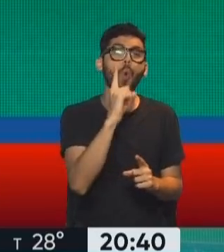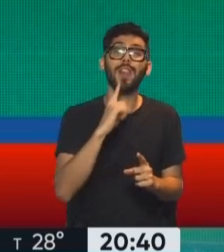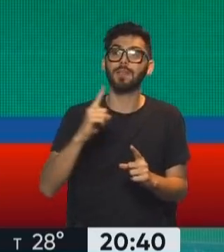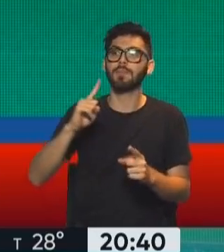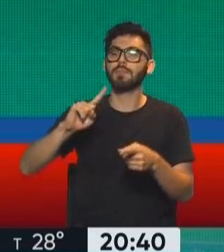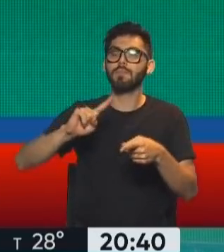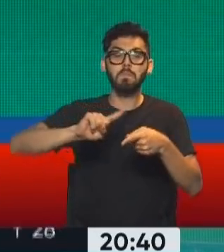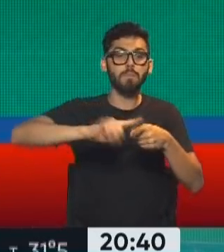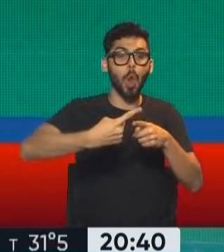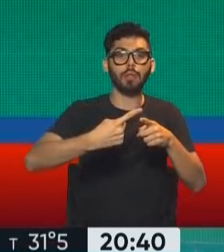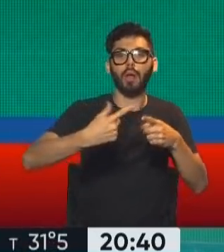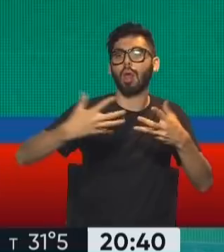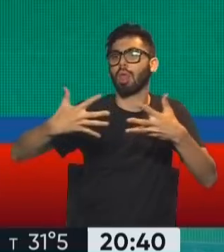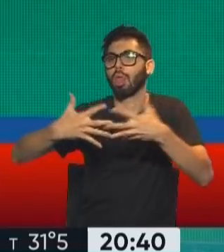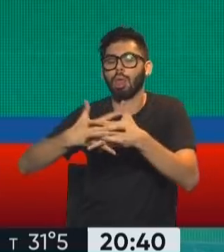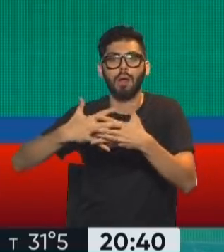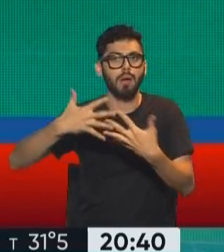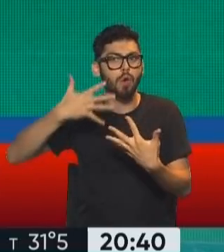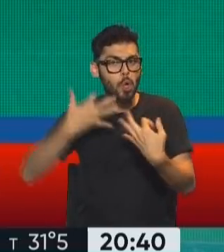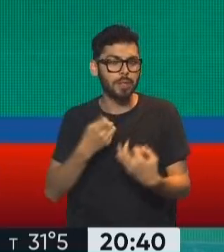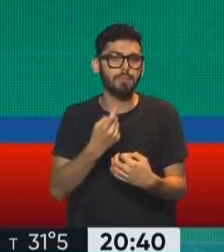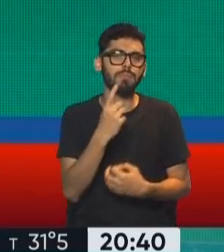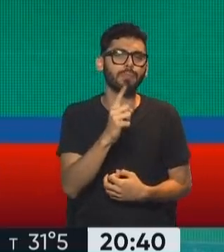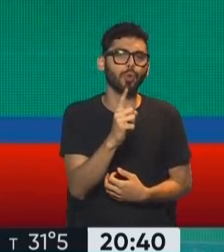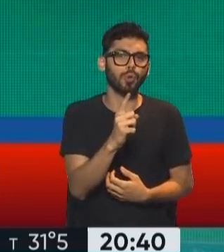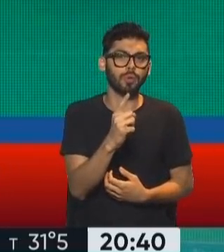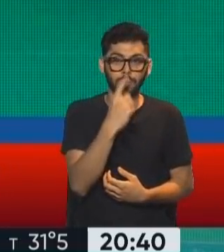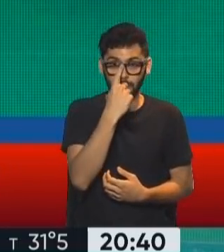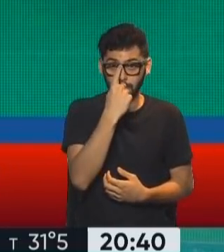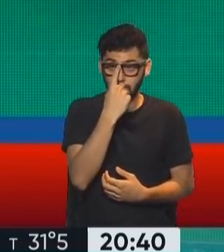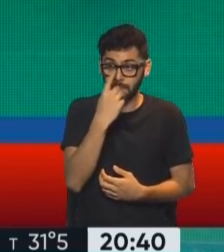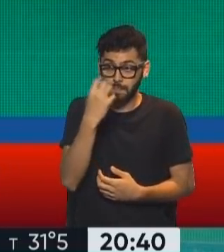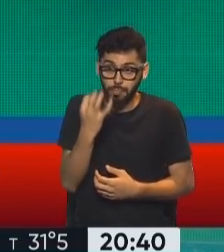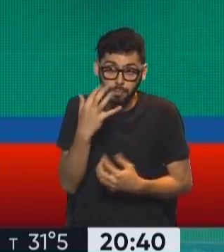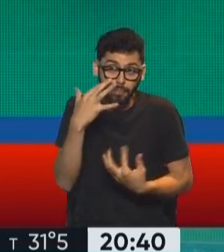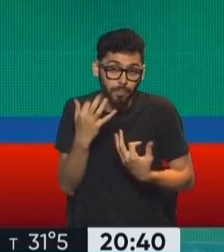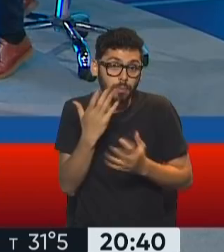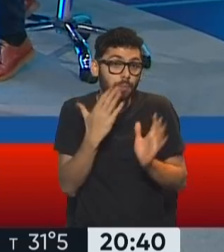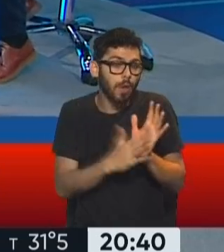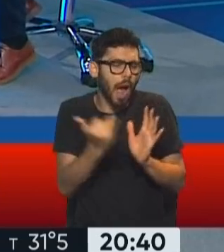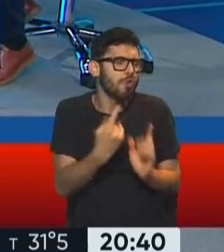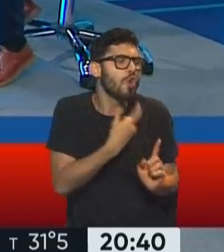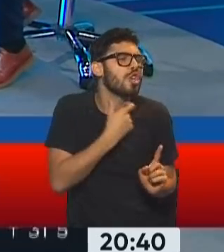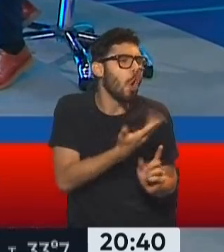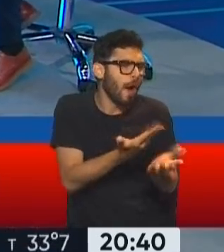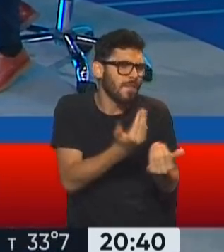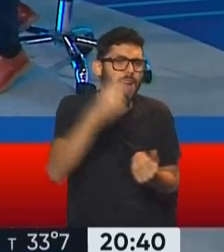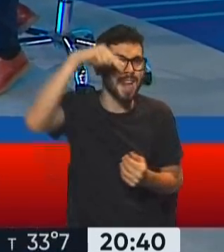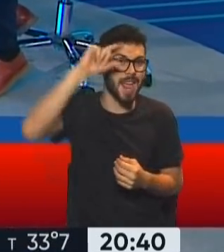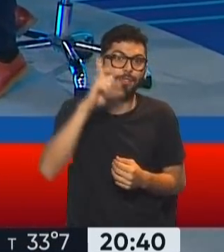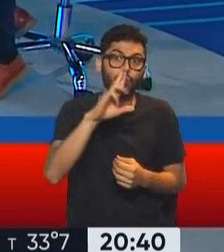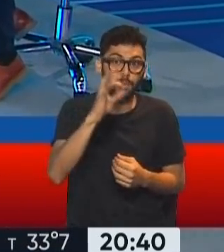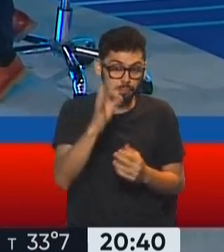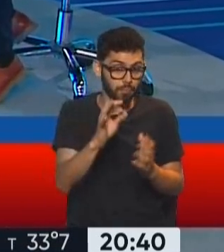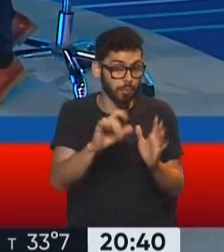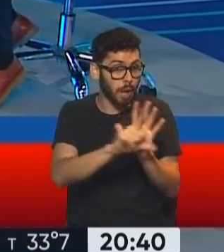pero en realidad es un hecho judicial porque hay indicios bastante claros, y quiero que Néstor apunte ahí, de que efectivamente hubo un delito,